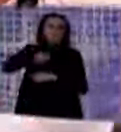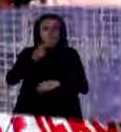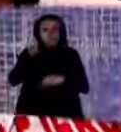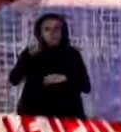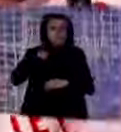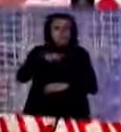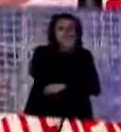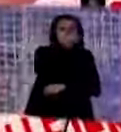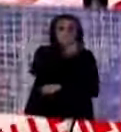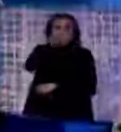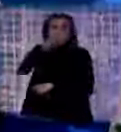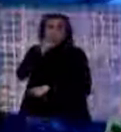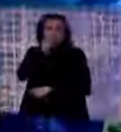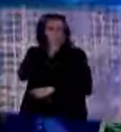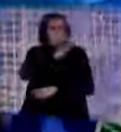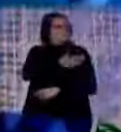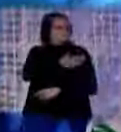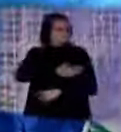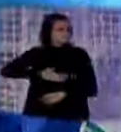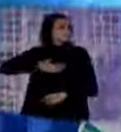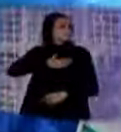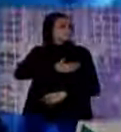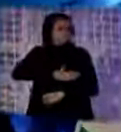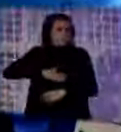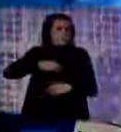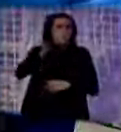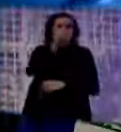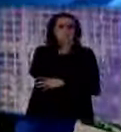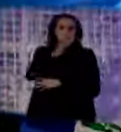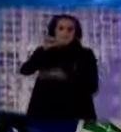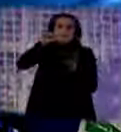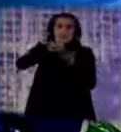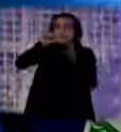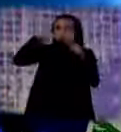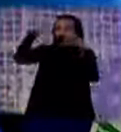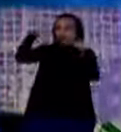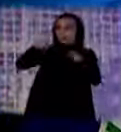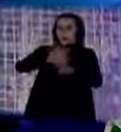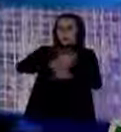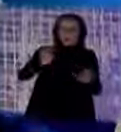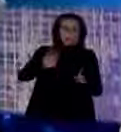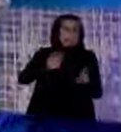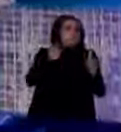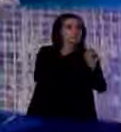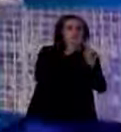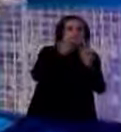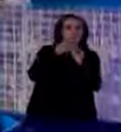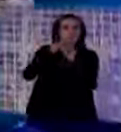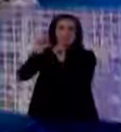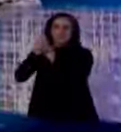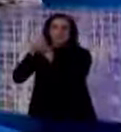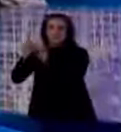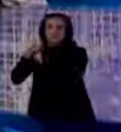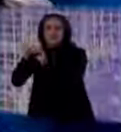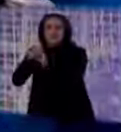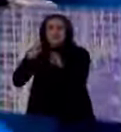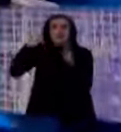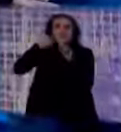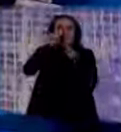gente es muy agradable Las Palmas la ciudad de hoy soluciones para sus